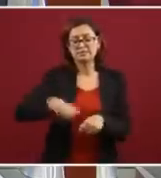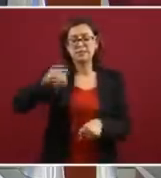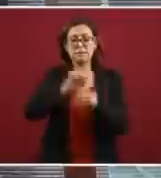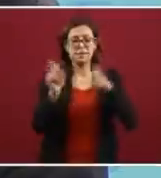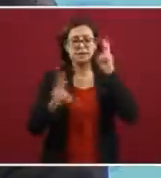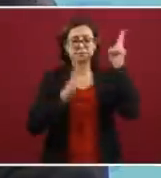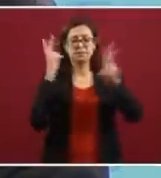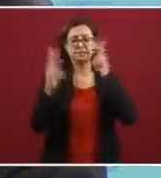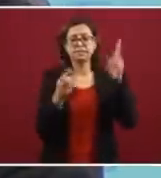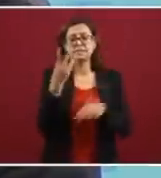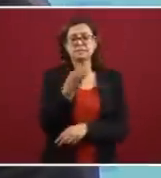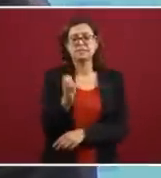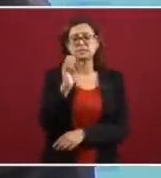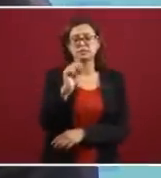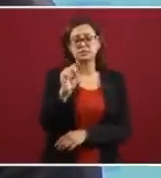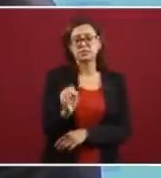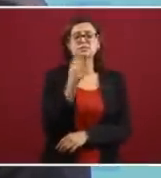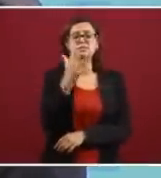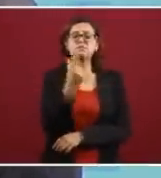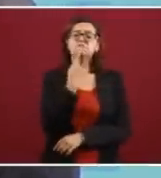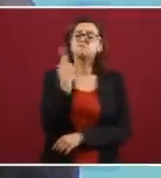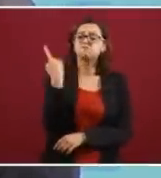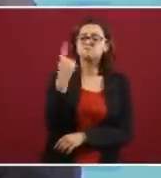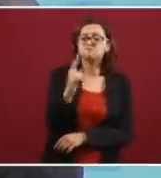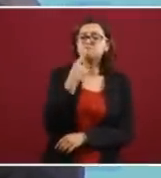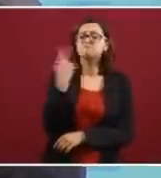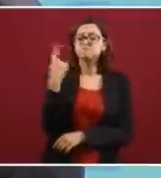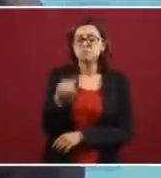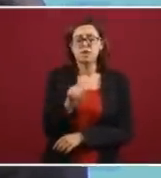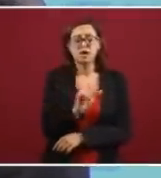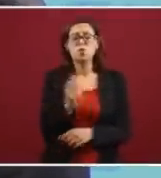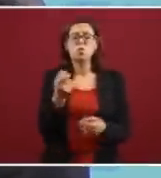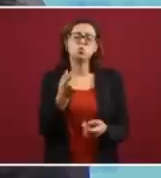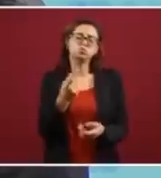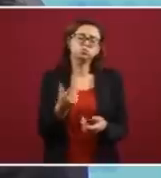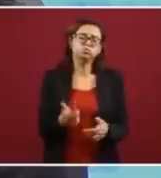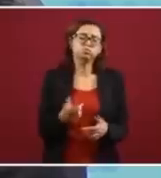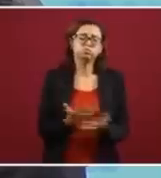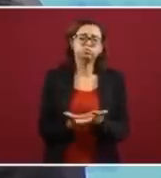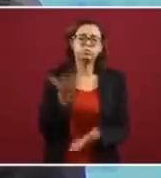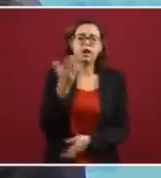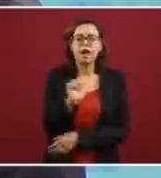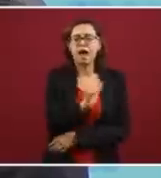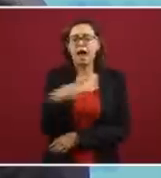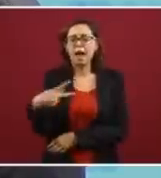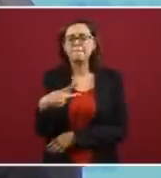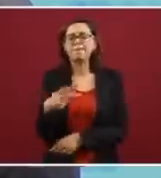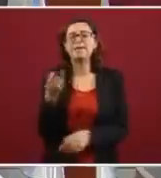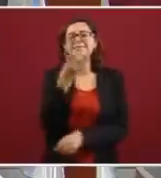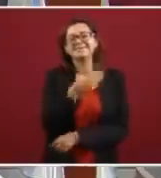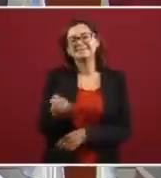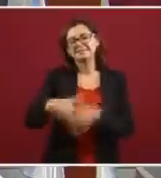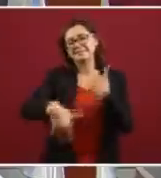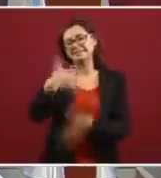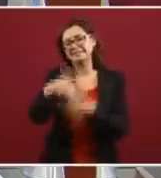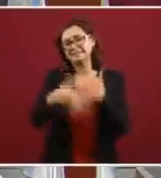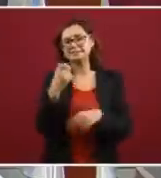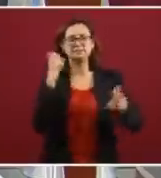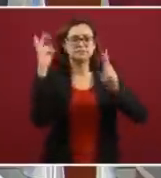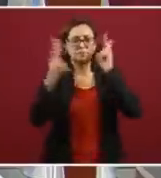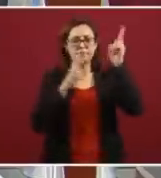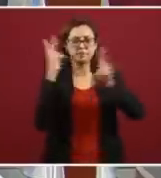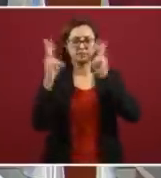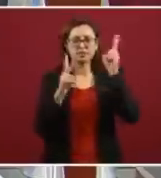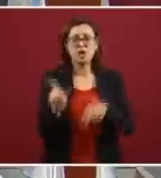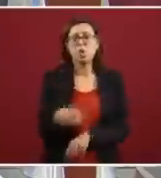365 denuncias que fueron presentadas a través de la app, 315 visitas o verificaciones, una